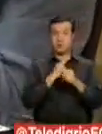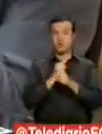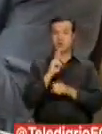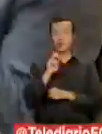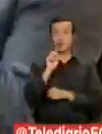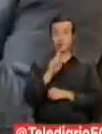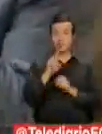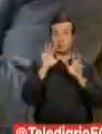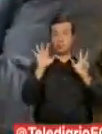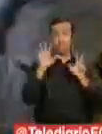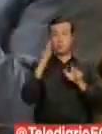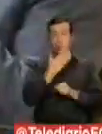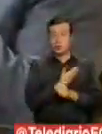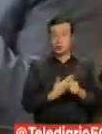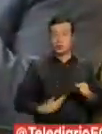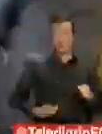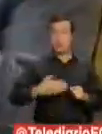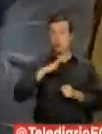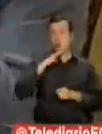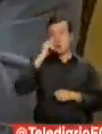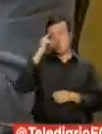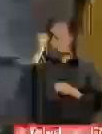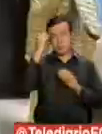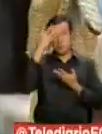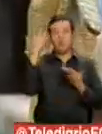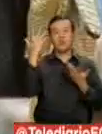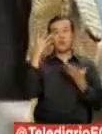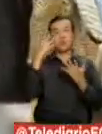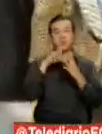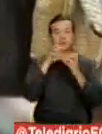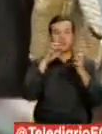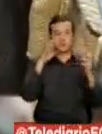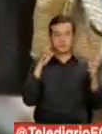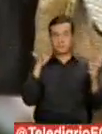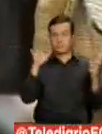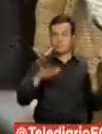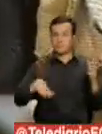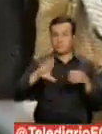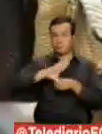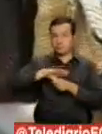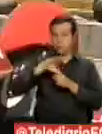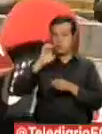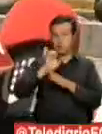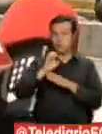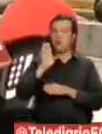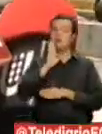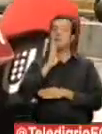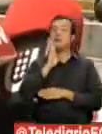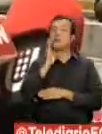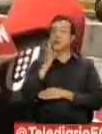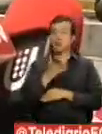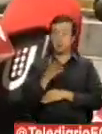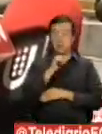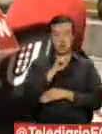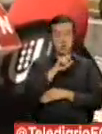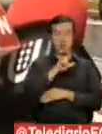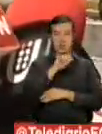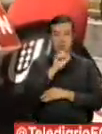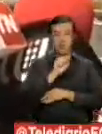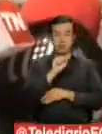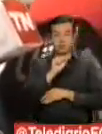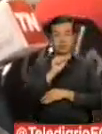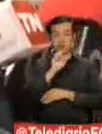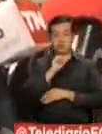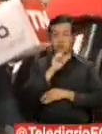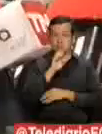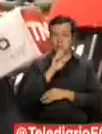primer mandatario Rafael Correa rindió su versión vía telemática desde el consulado de Ecuador en Bélgica. Alexis Mera, en calidad de su